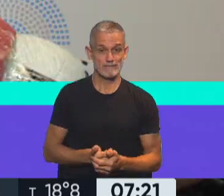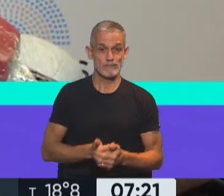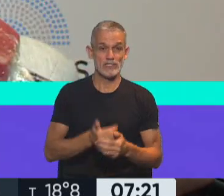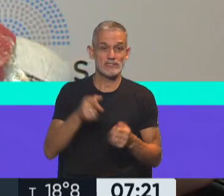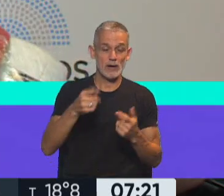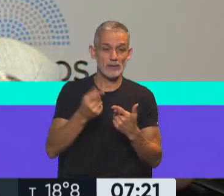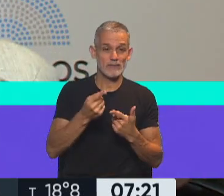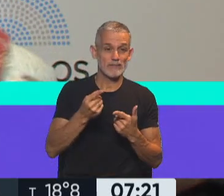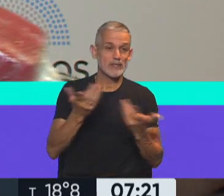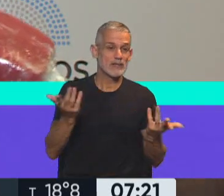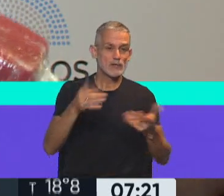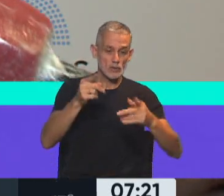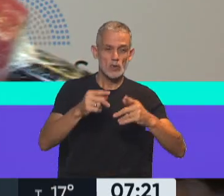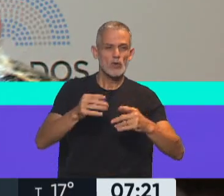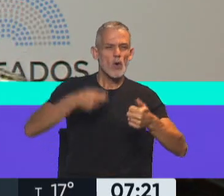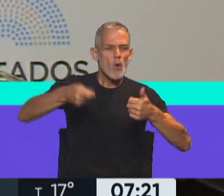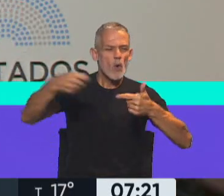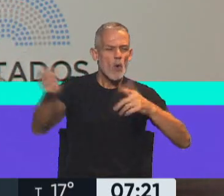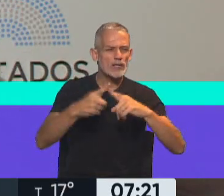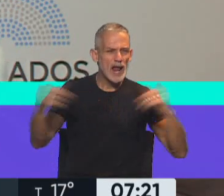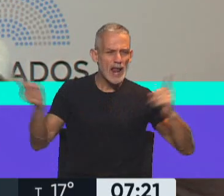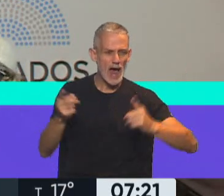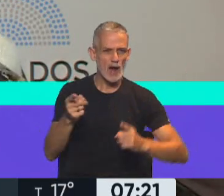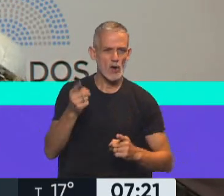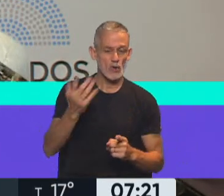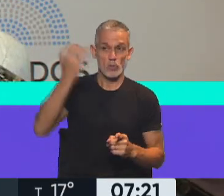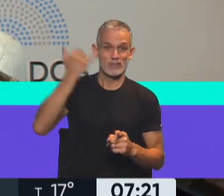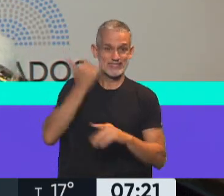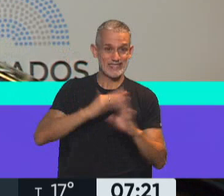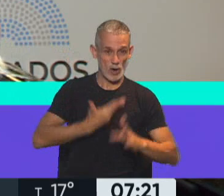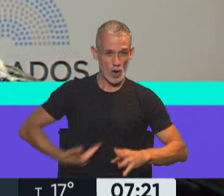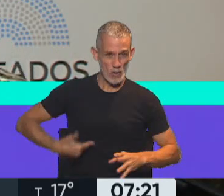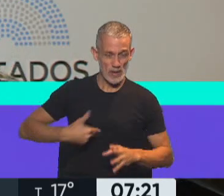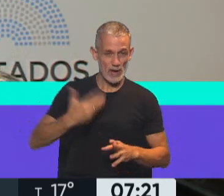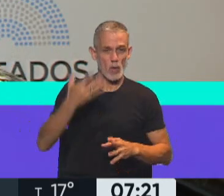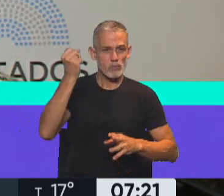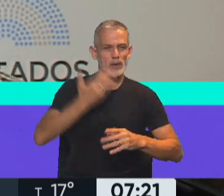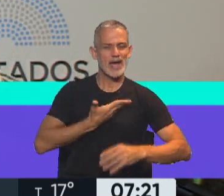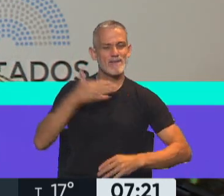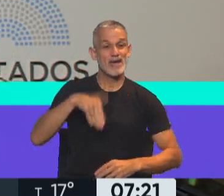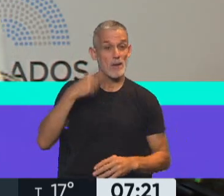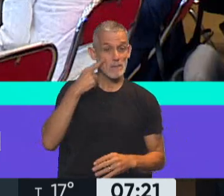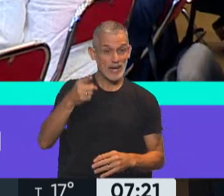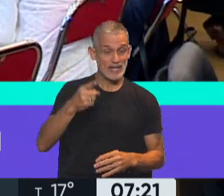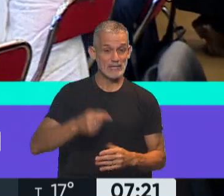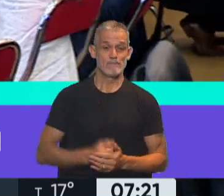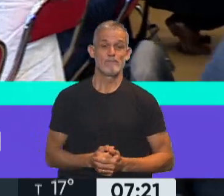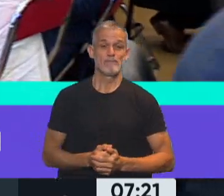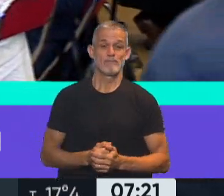del acuerdo de facilidad extendidas al que alcanzó nuestro gobierno con el fondo monetario internacional